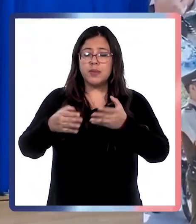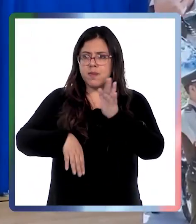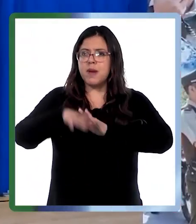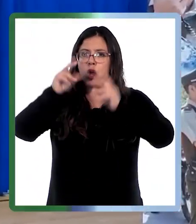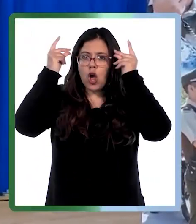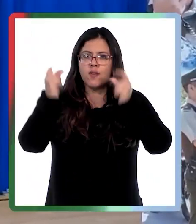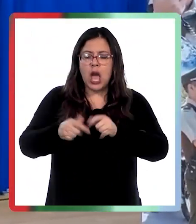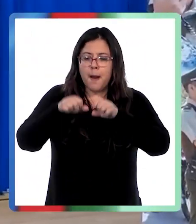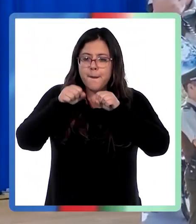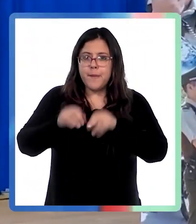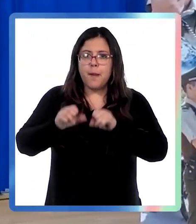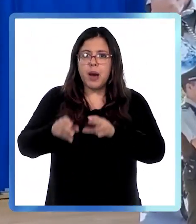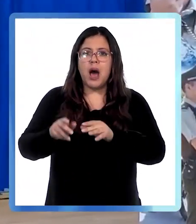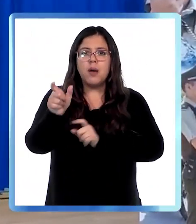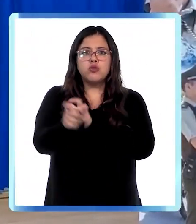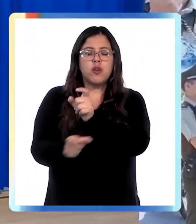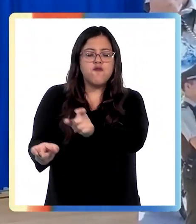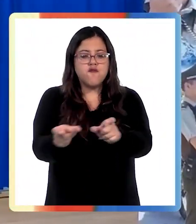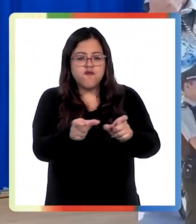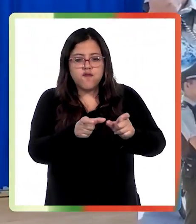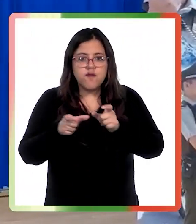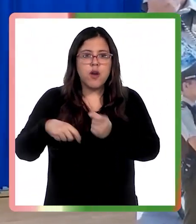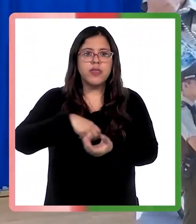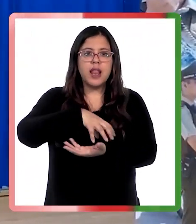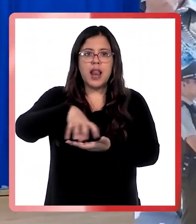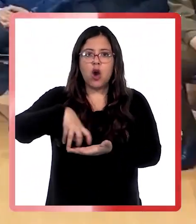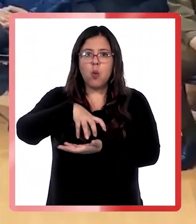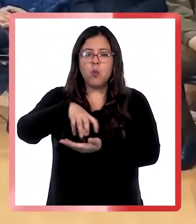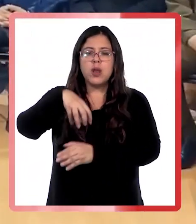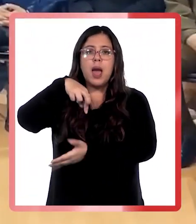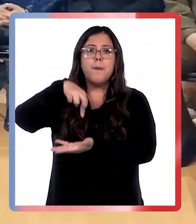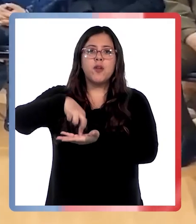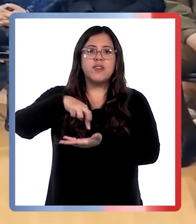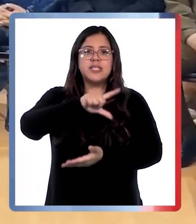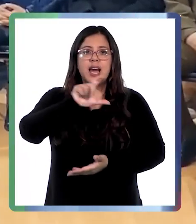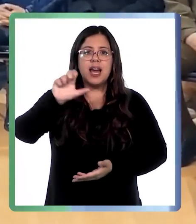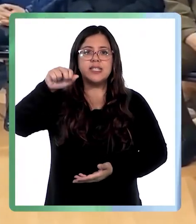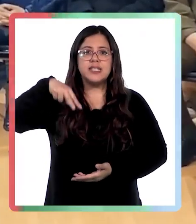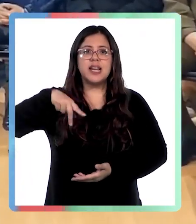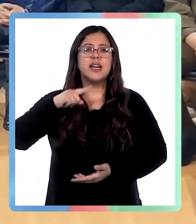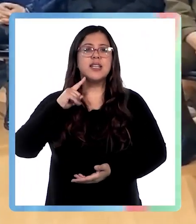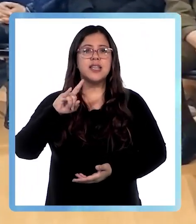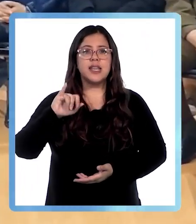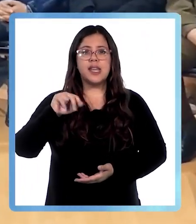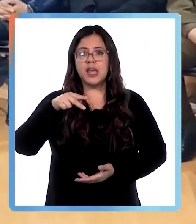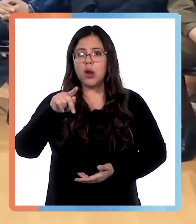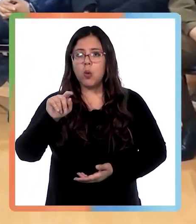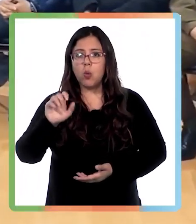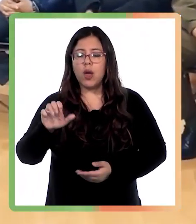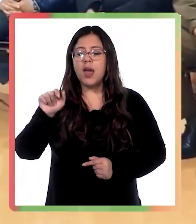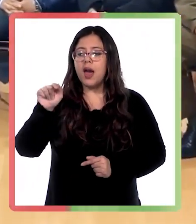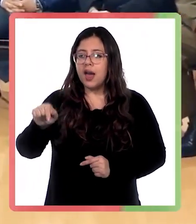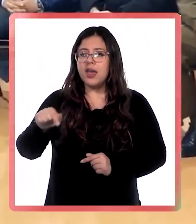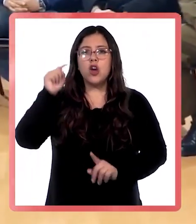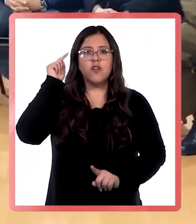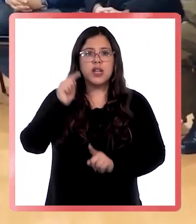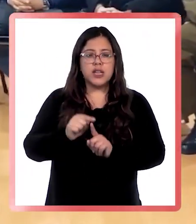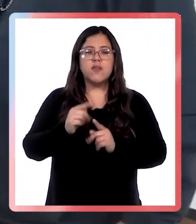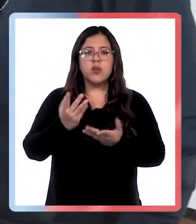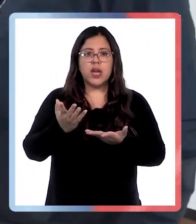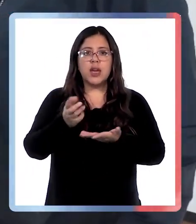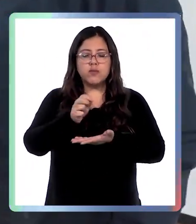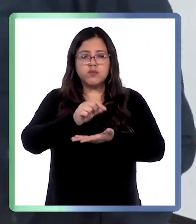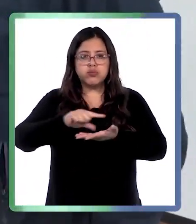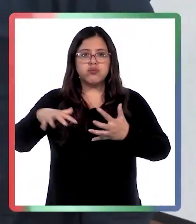mayores capacidades a fiscalizadores de todas las comunas de la provincia de yanquihue justamente Busca aumentar